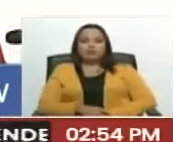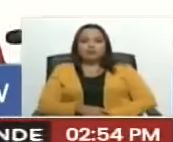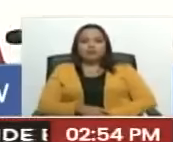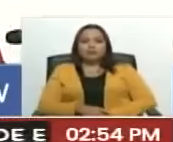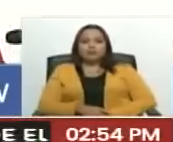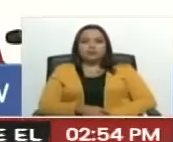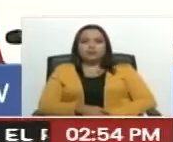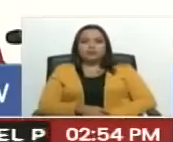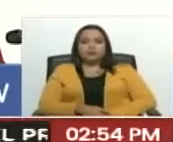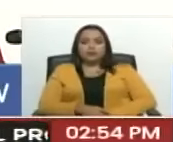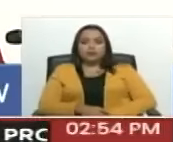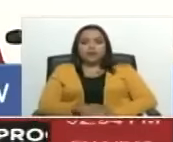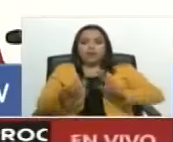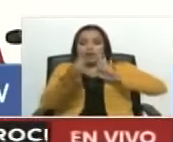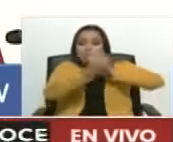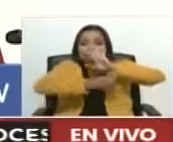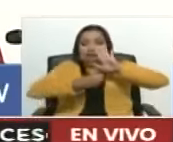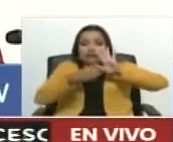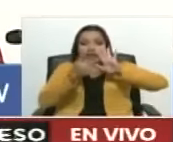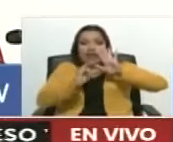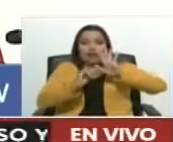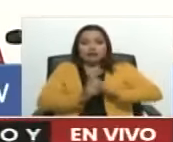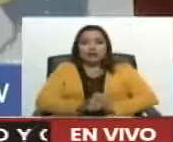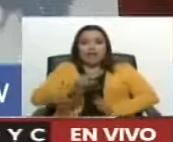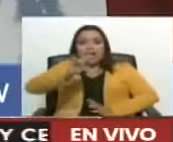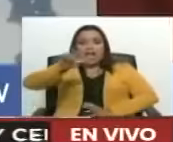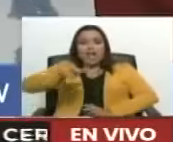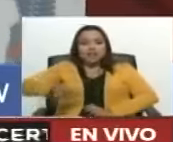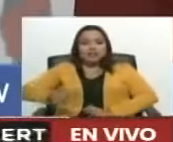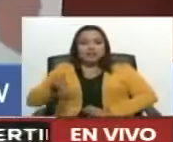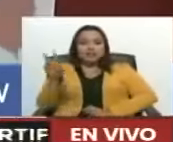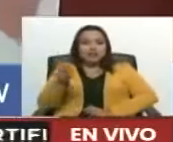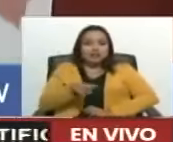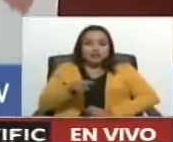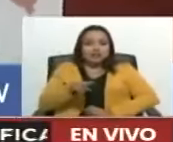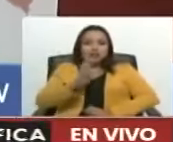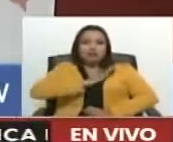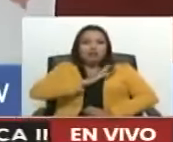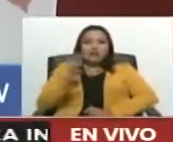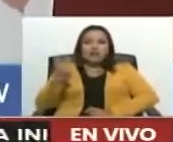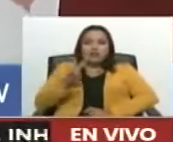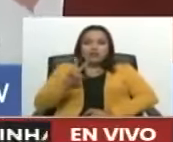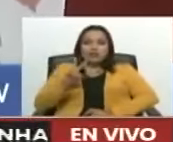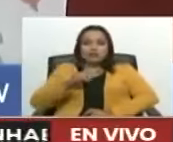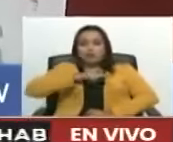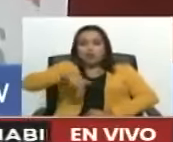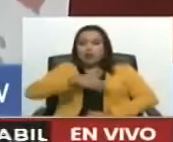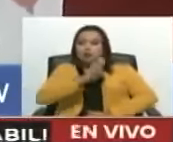Ustedes, el Esequibo es de Venezuela. Nos pertenece.